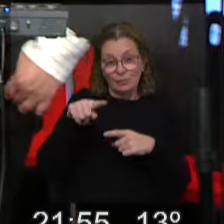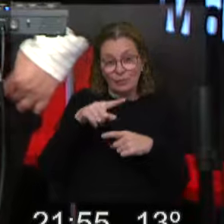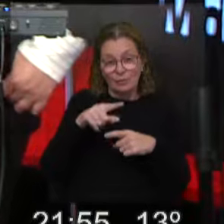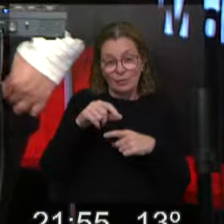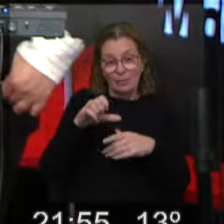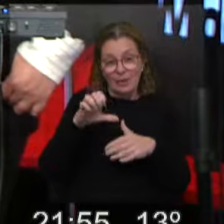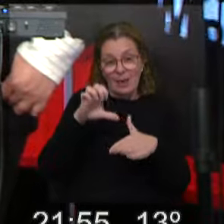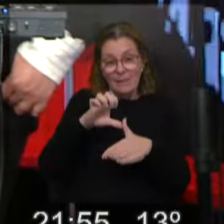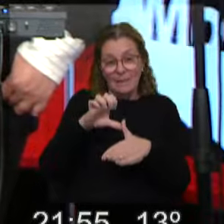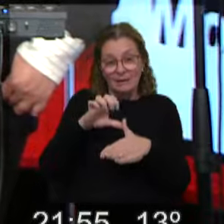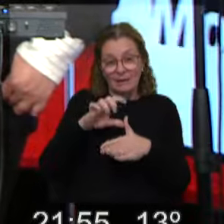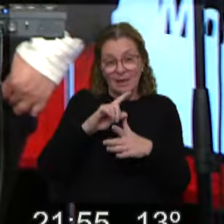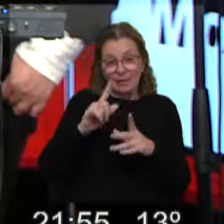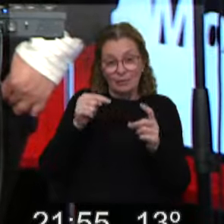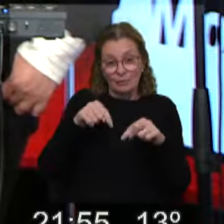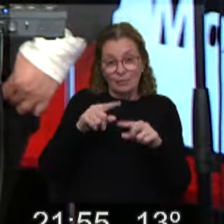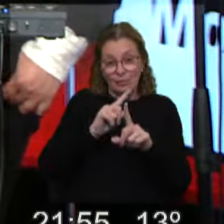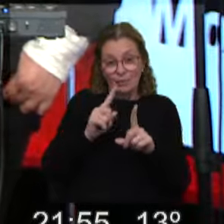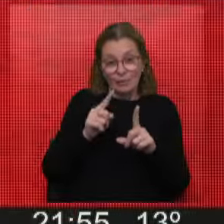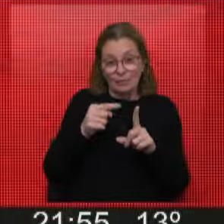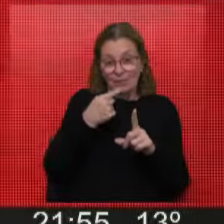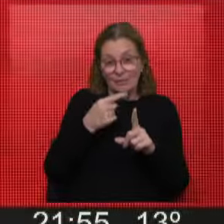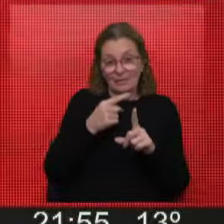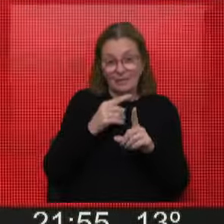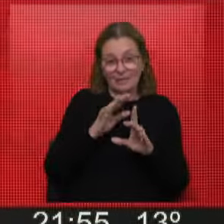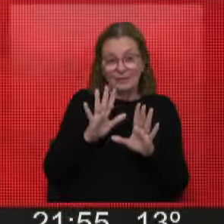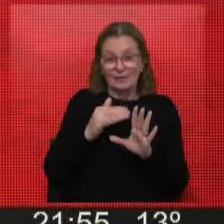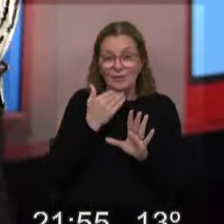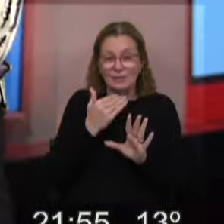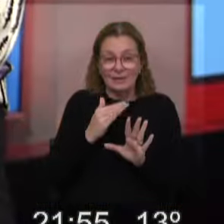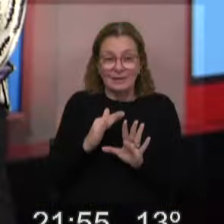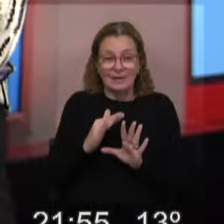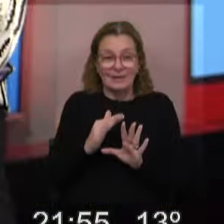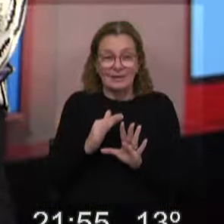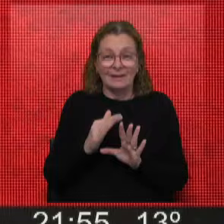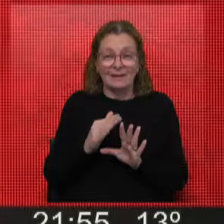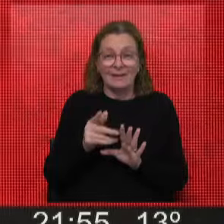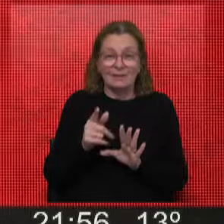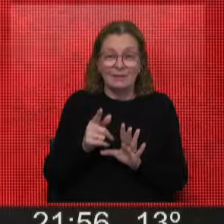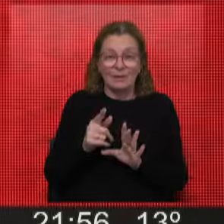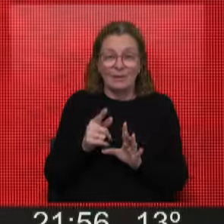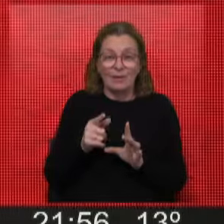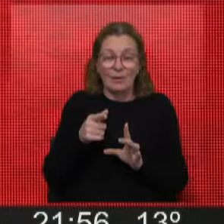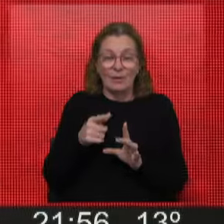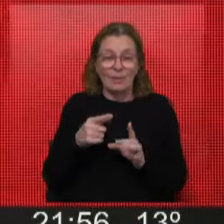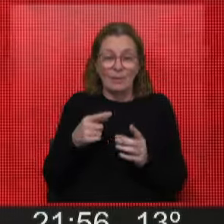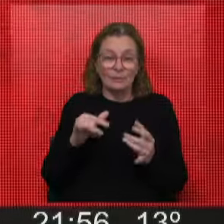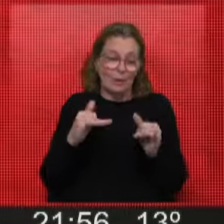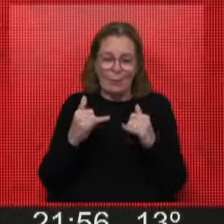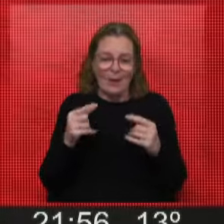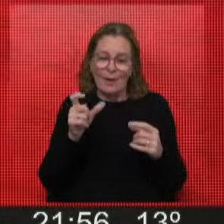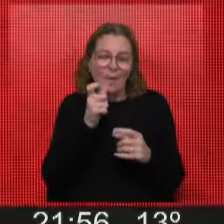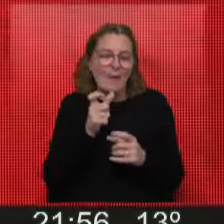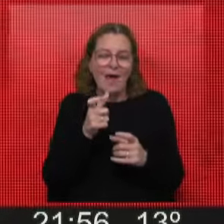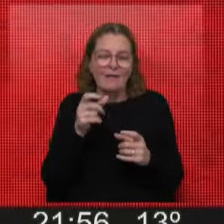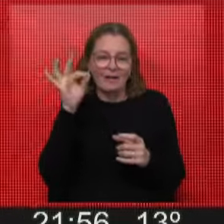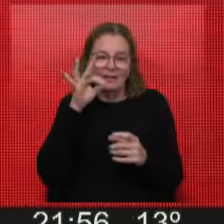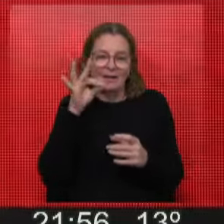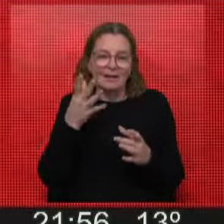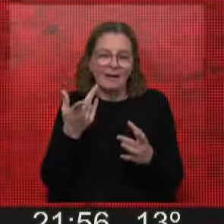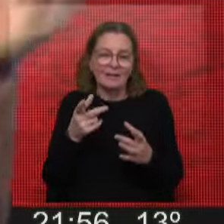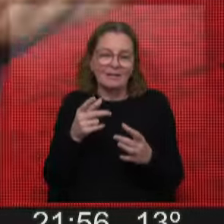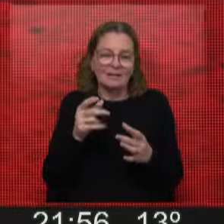Great Again, ok, no. Acá es tipo así, amigo. Fue eso, fue agarrar eso del juego ahí divertido y salió